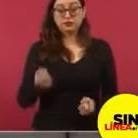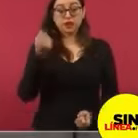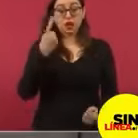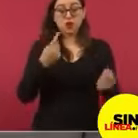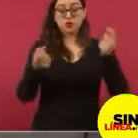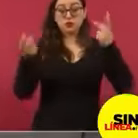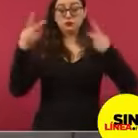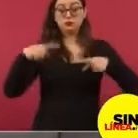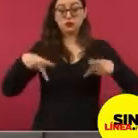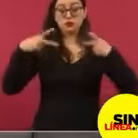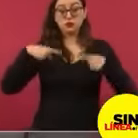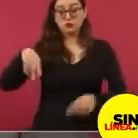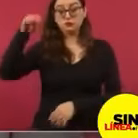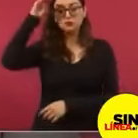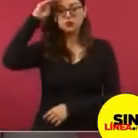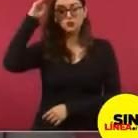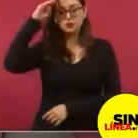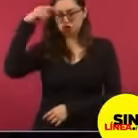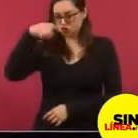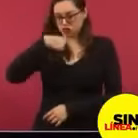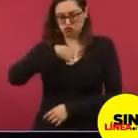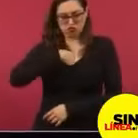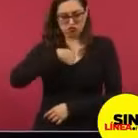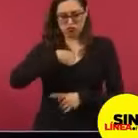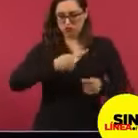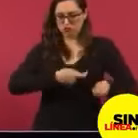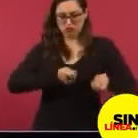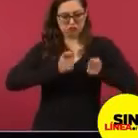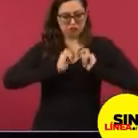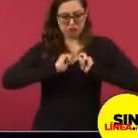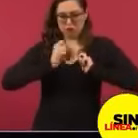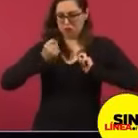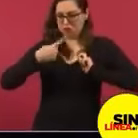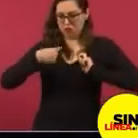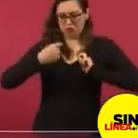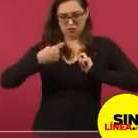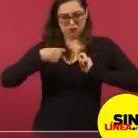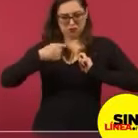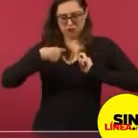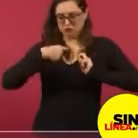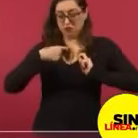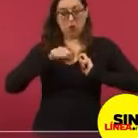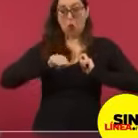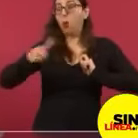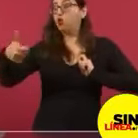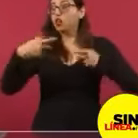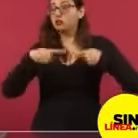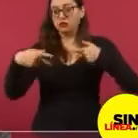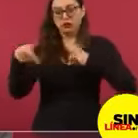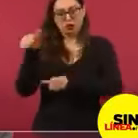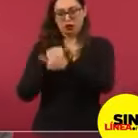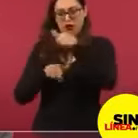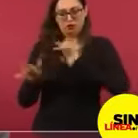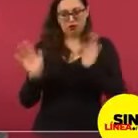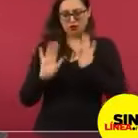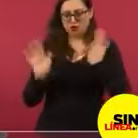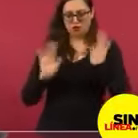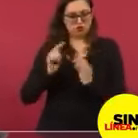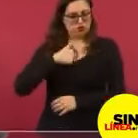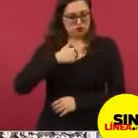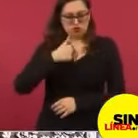insustituibles y caen en el extremo del necesariato. Si no es